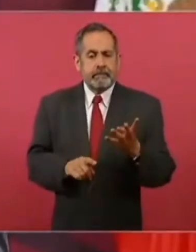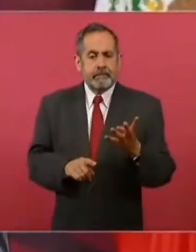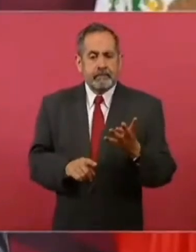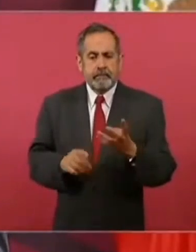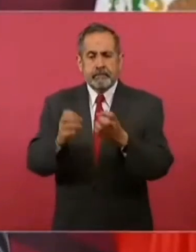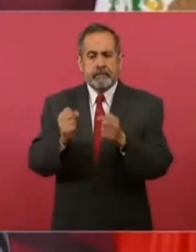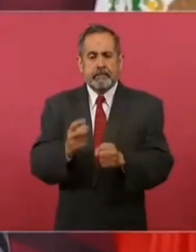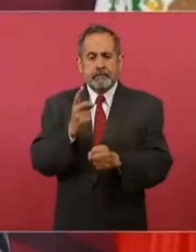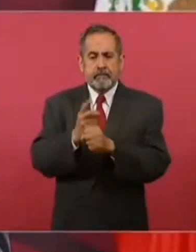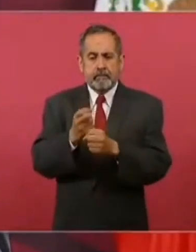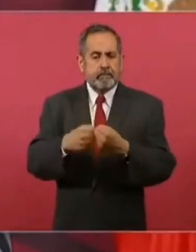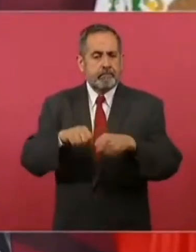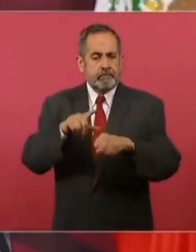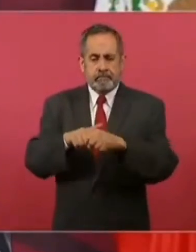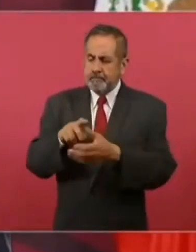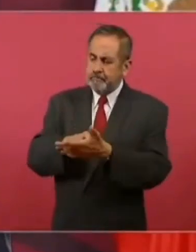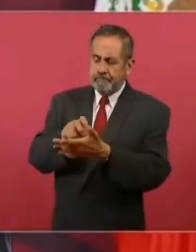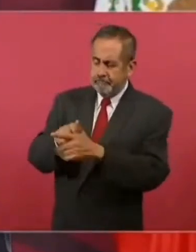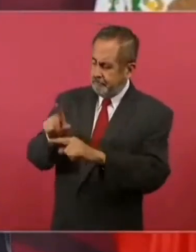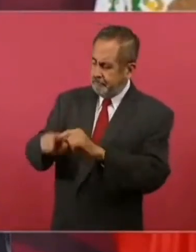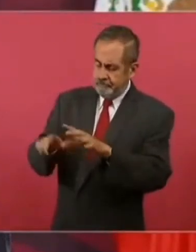la seguridad social,